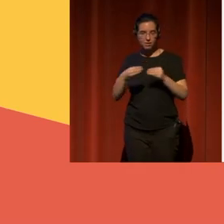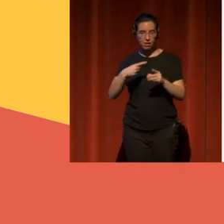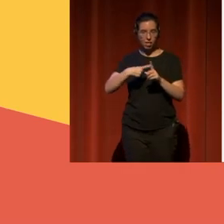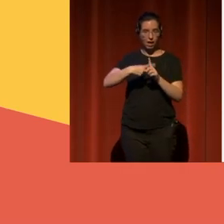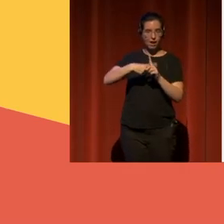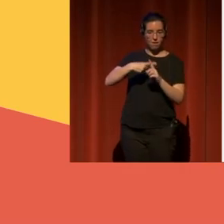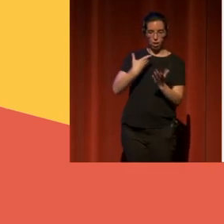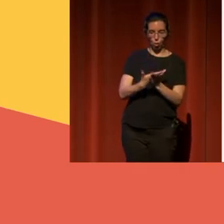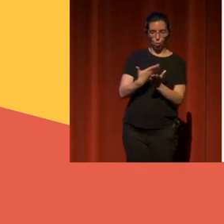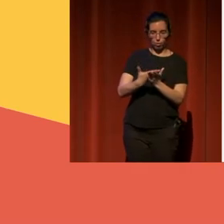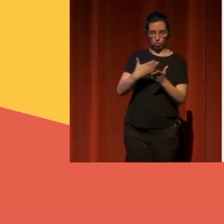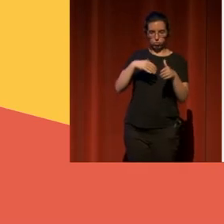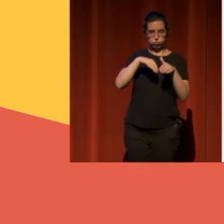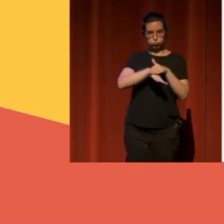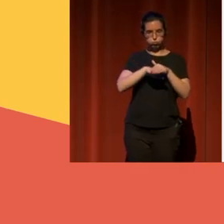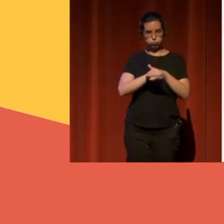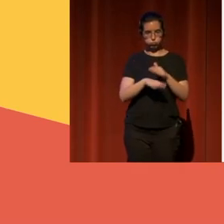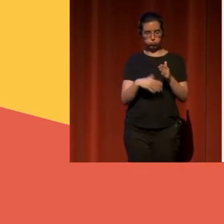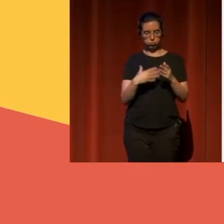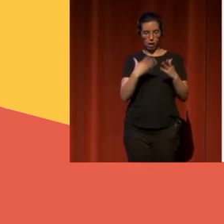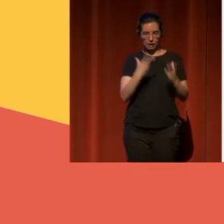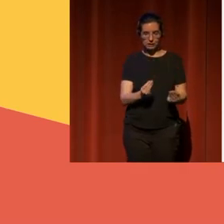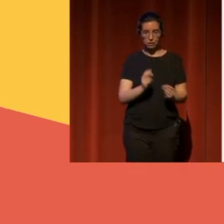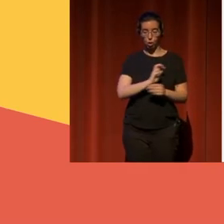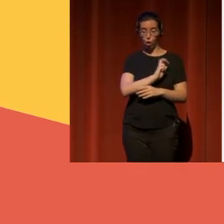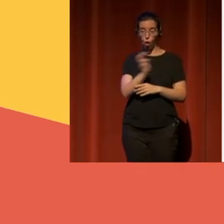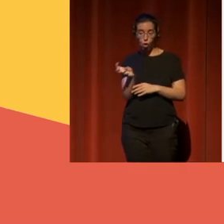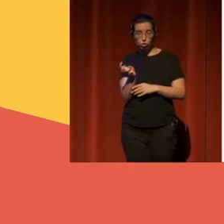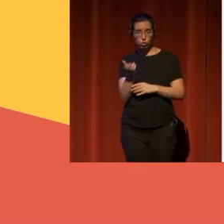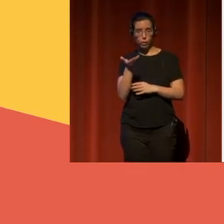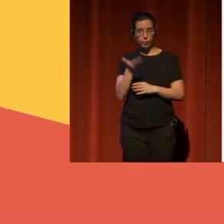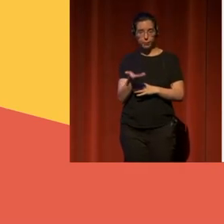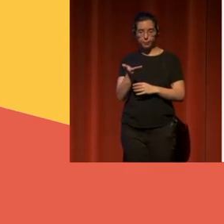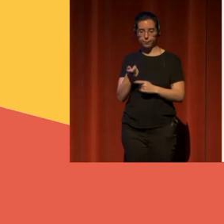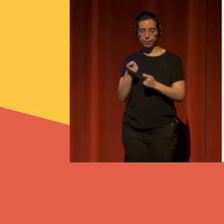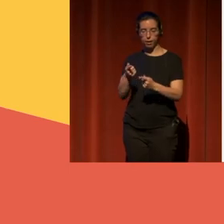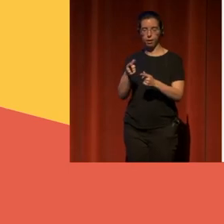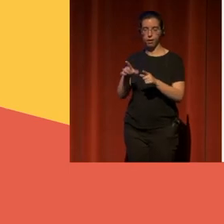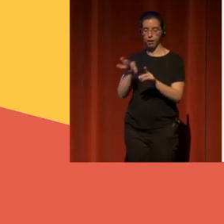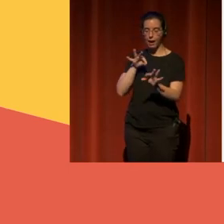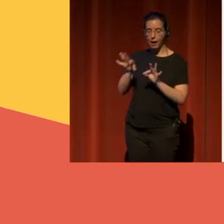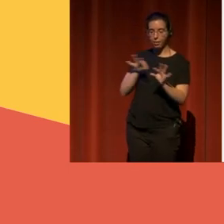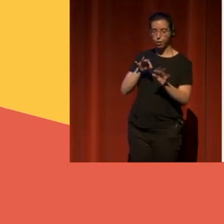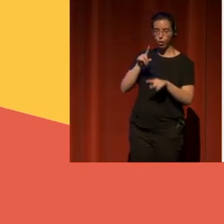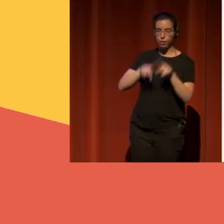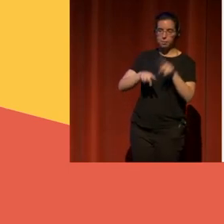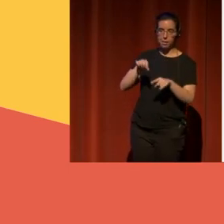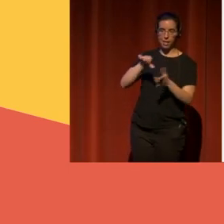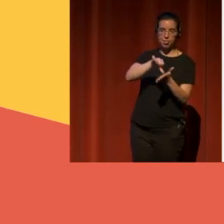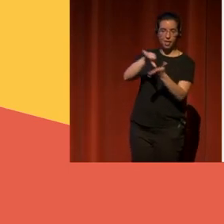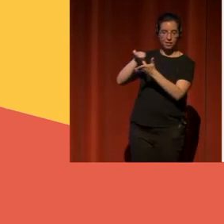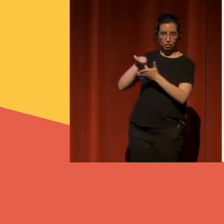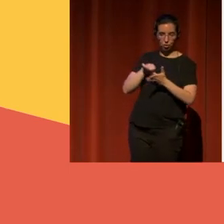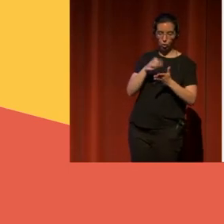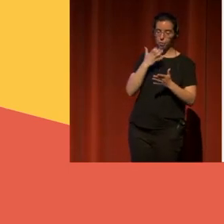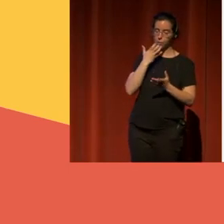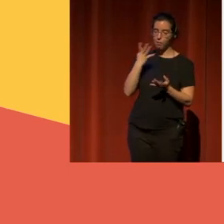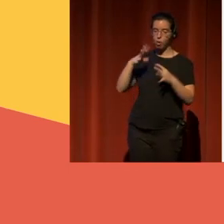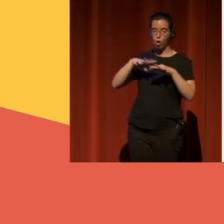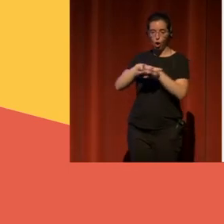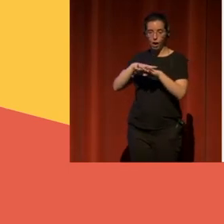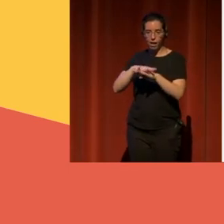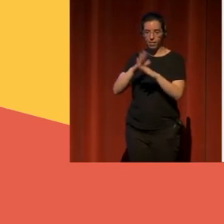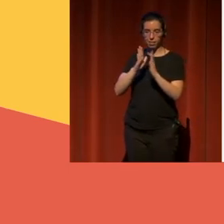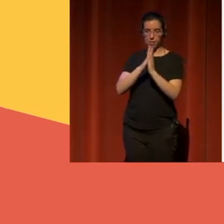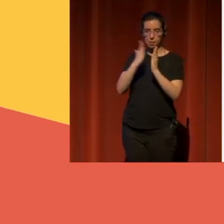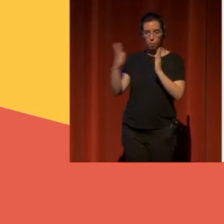de documentación, y aquellos otros que son la clave para la elección del modelo por parte de cada centro, como el tipo de red que desarrolla la biblioteca